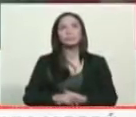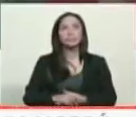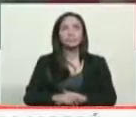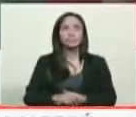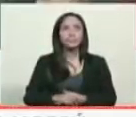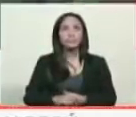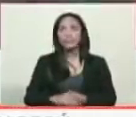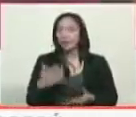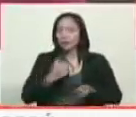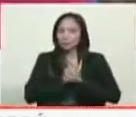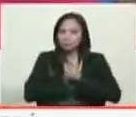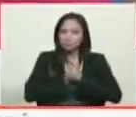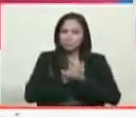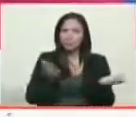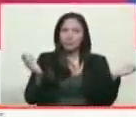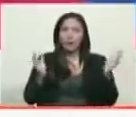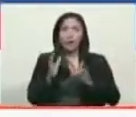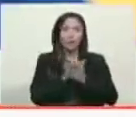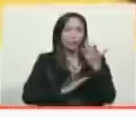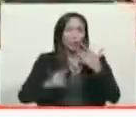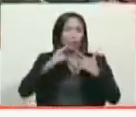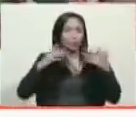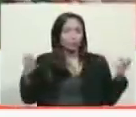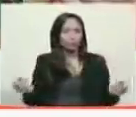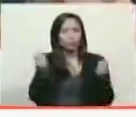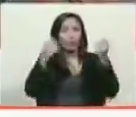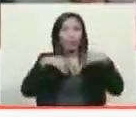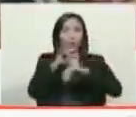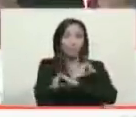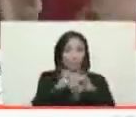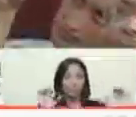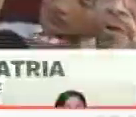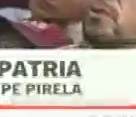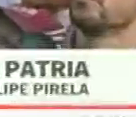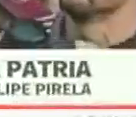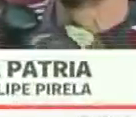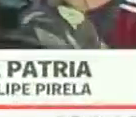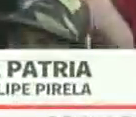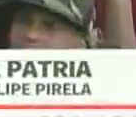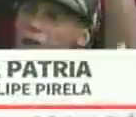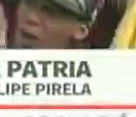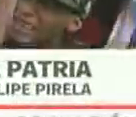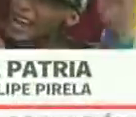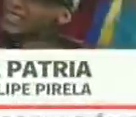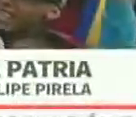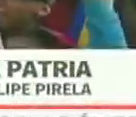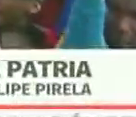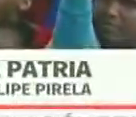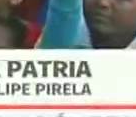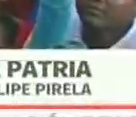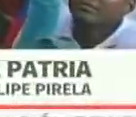más preciado que hemos alcanzado, que es la independencia de la nación. ¡Chávez vive!